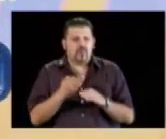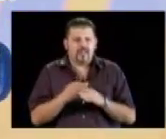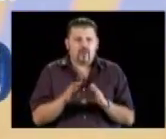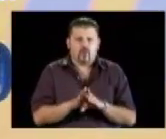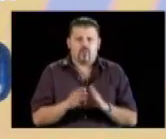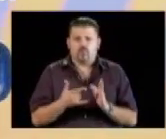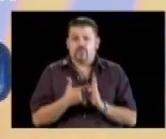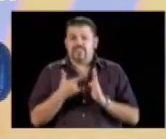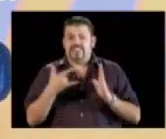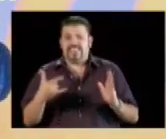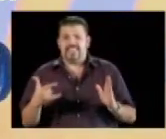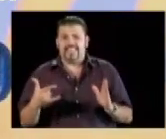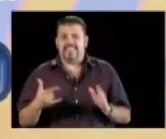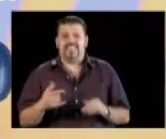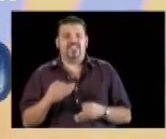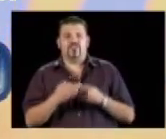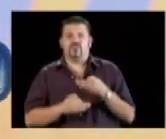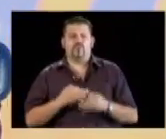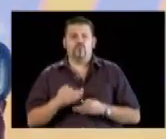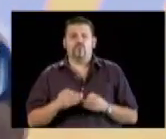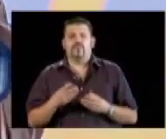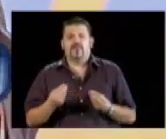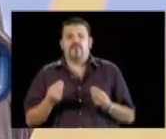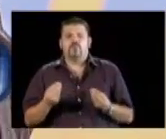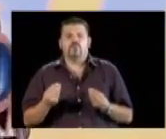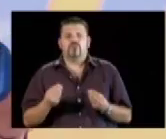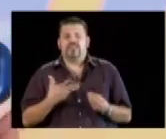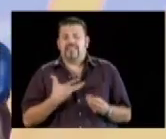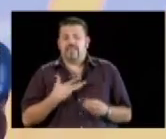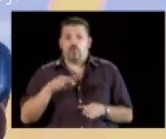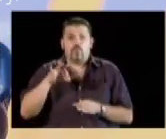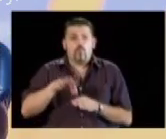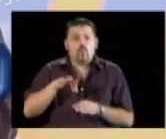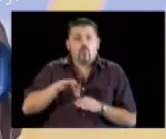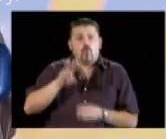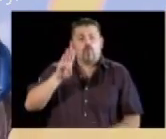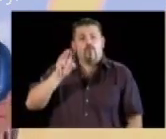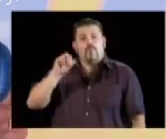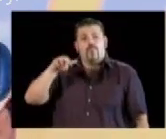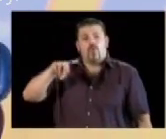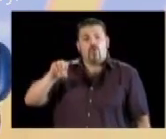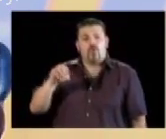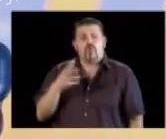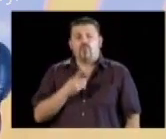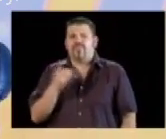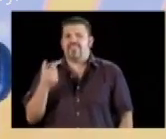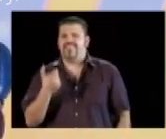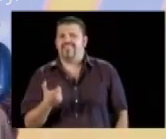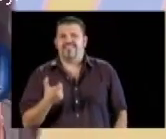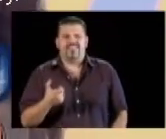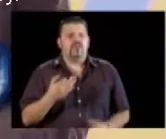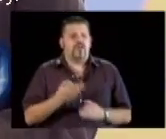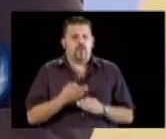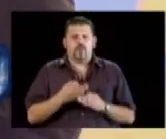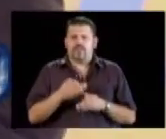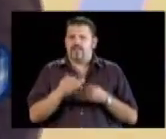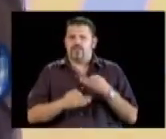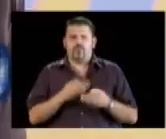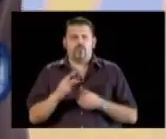la crisis está arreciando, para muchos viene un bono de dinero, que por primera vez lo vamos a hacer de esta manera en todos los